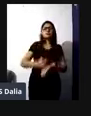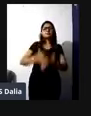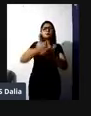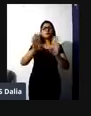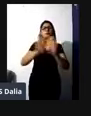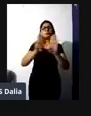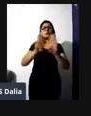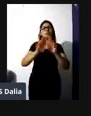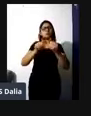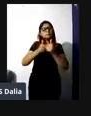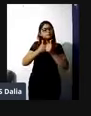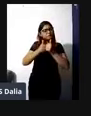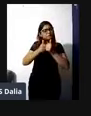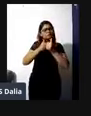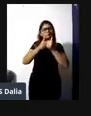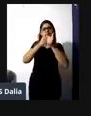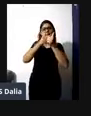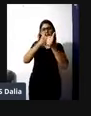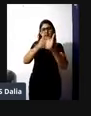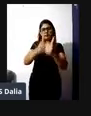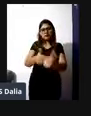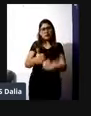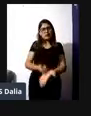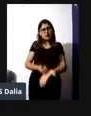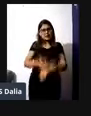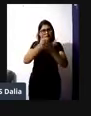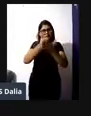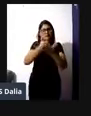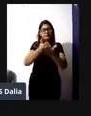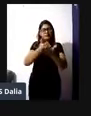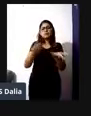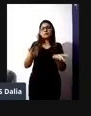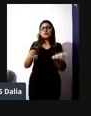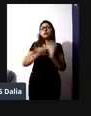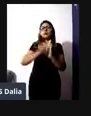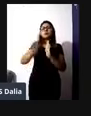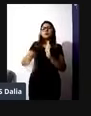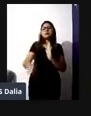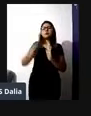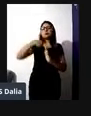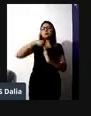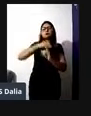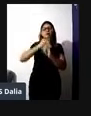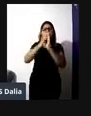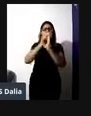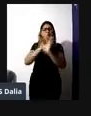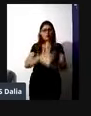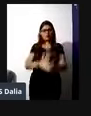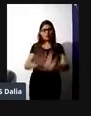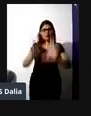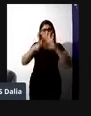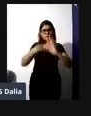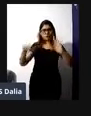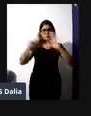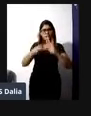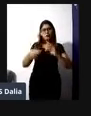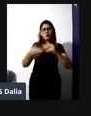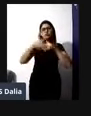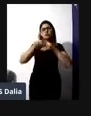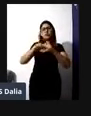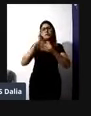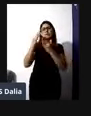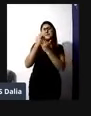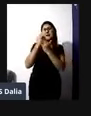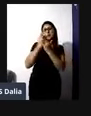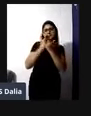muy cercano y que va desde otorgarles información sobre medidas de prevención, porque hay que